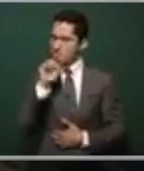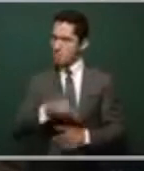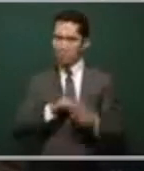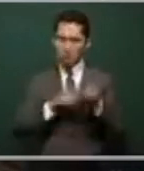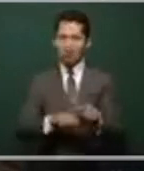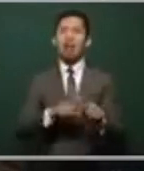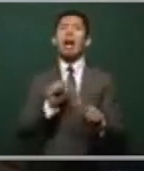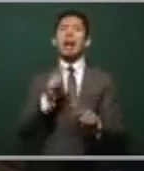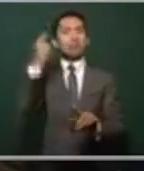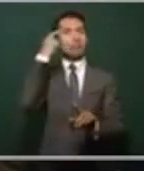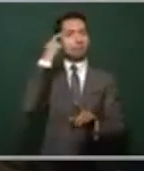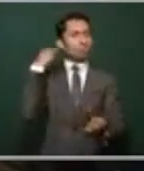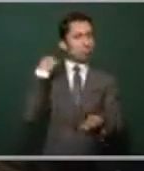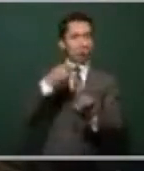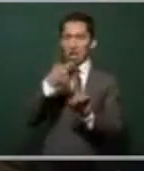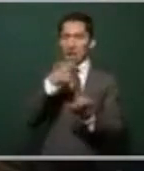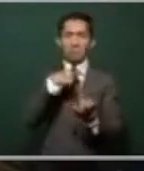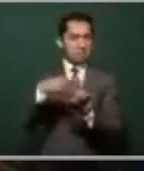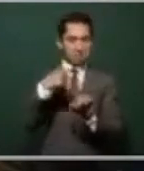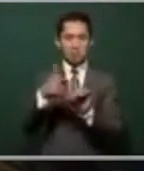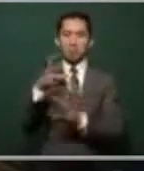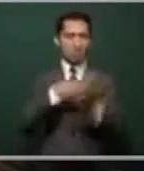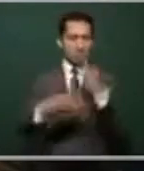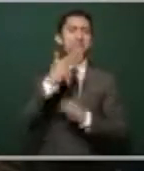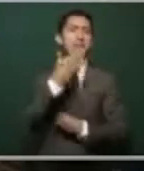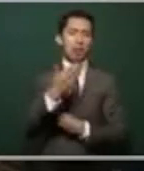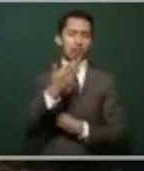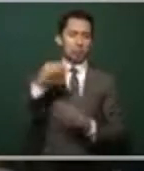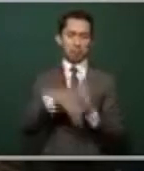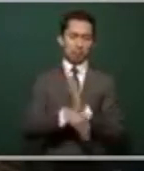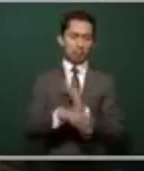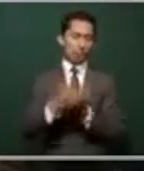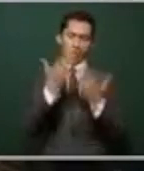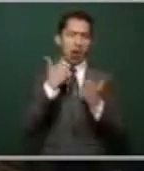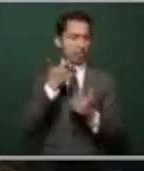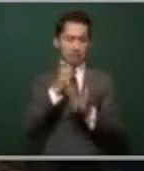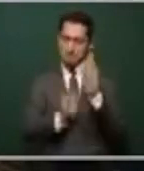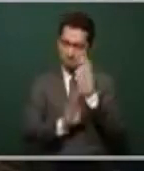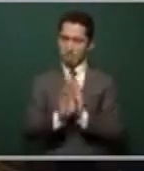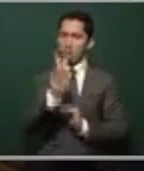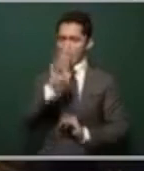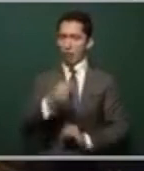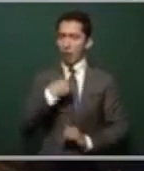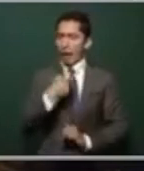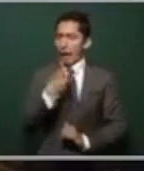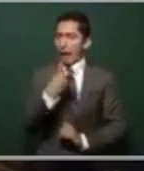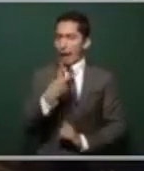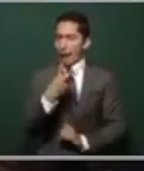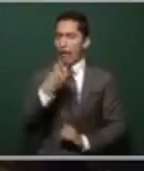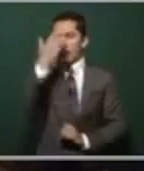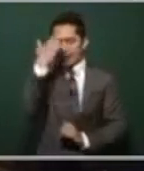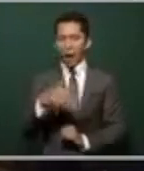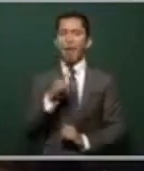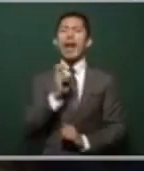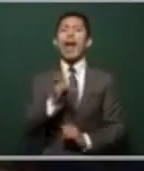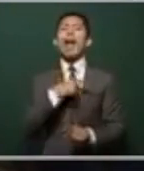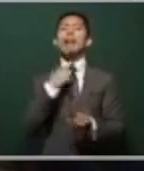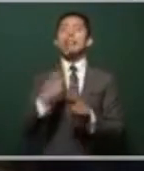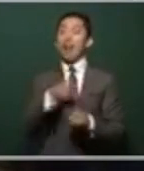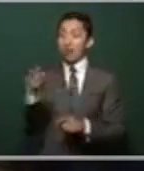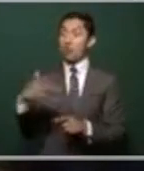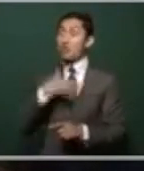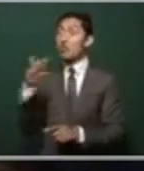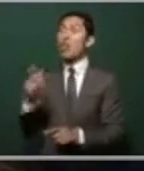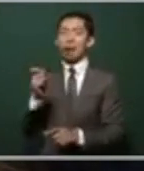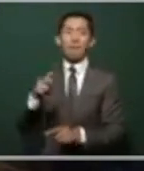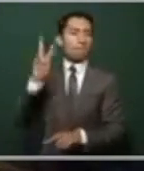economía. Presidente, muy buenos días. O sea, que le hemos dado pero una cachetada a los corruptos, eso